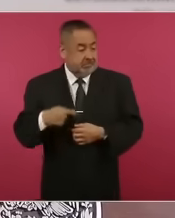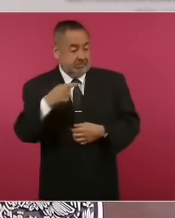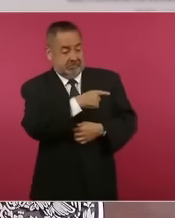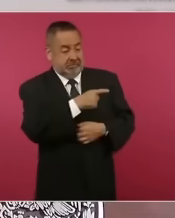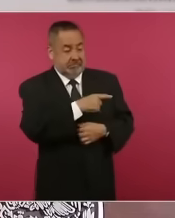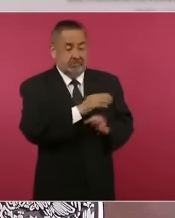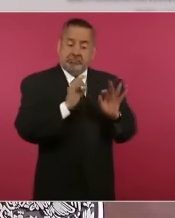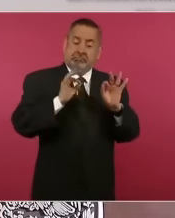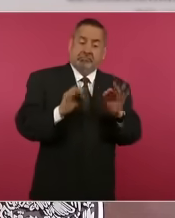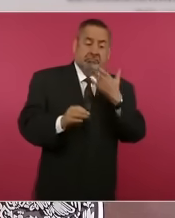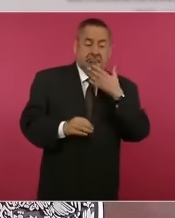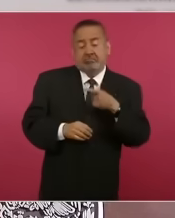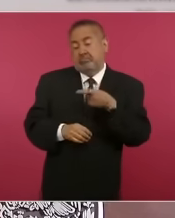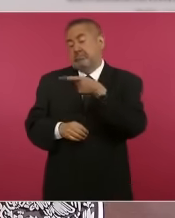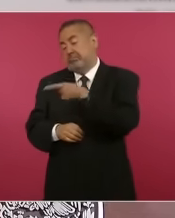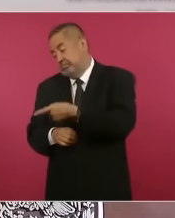moral